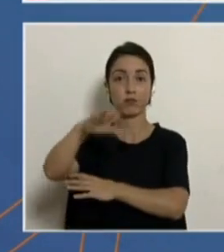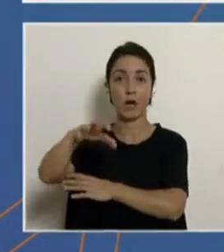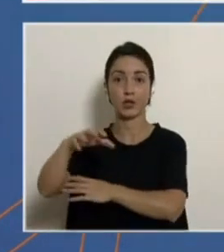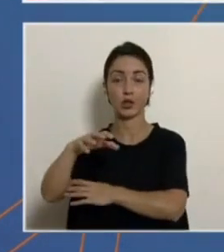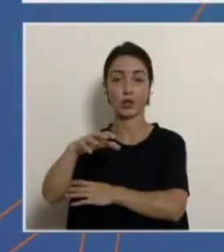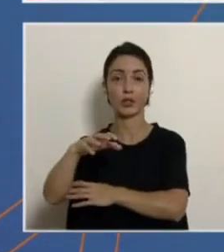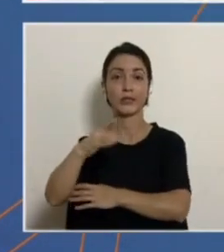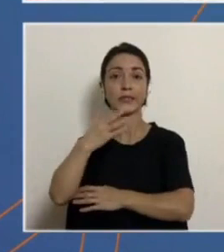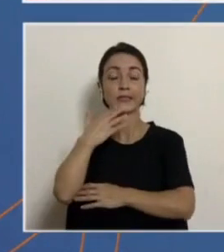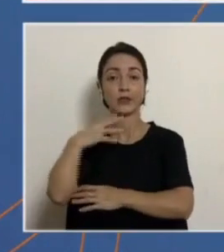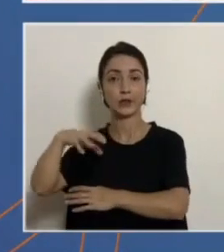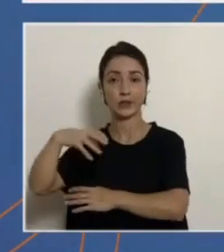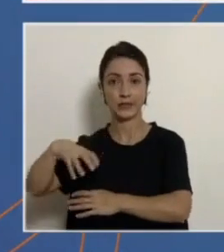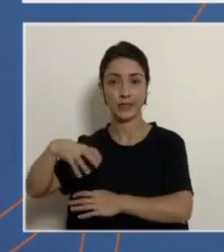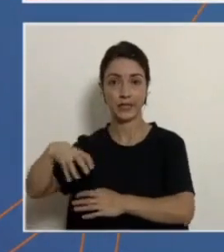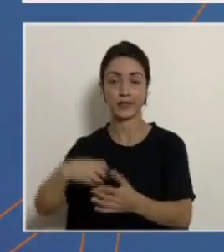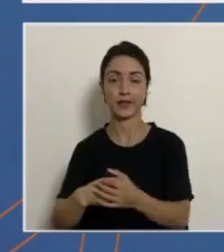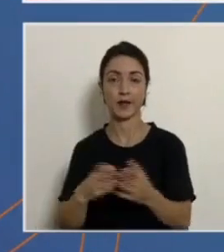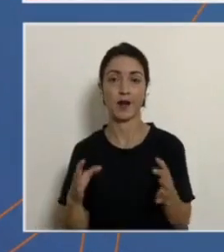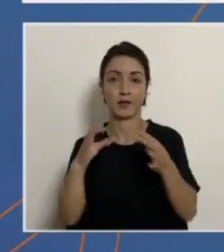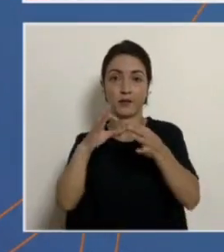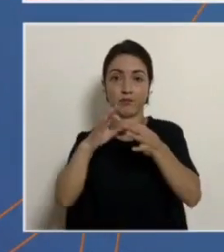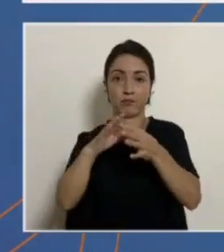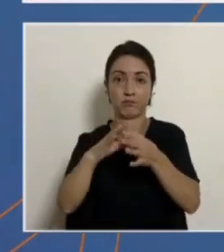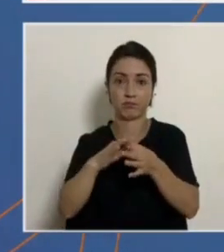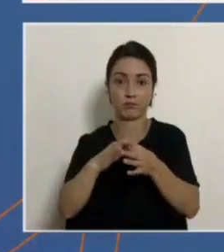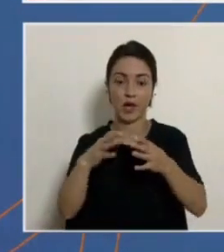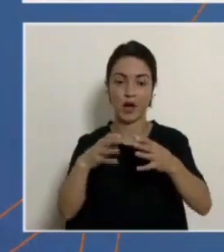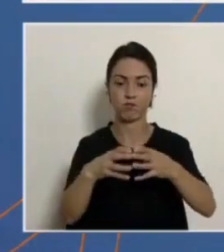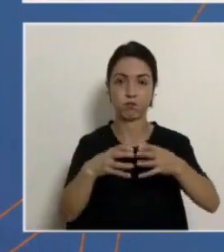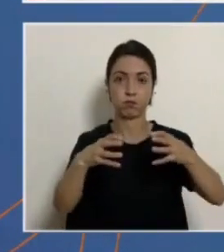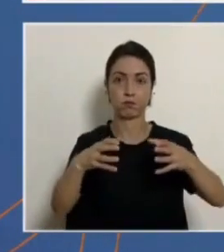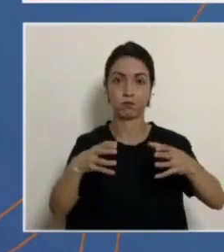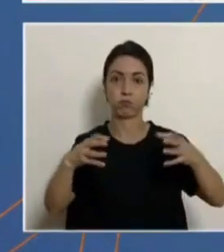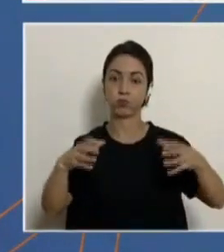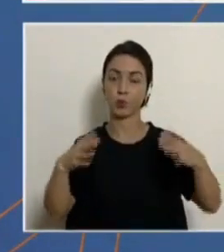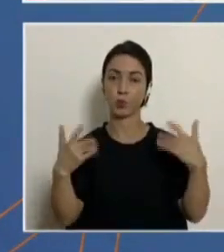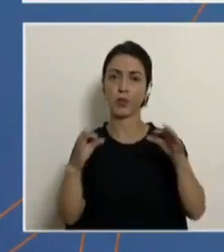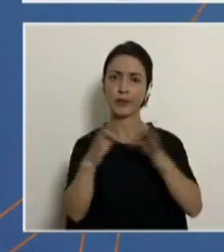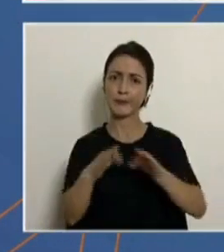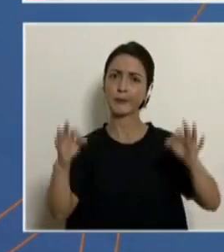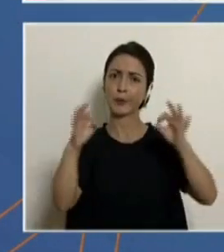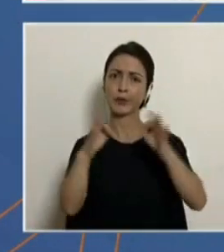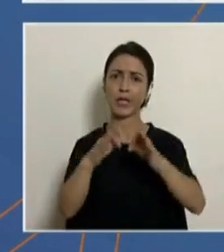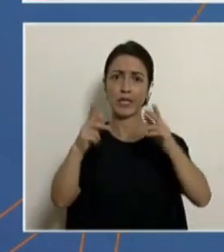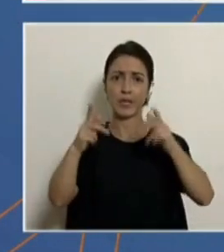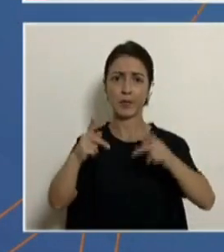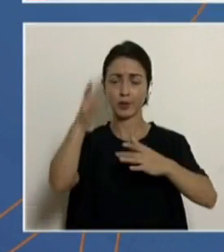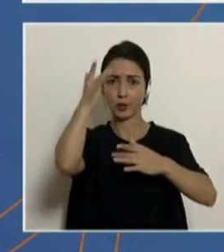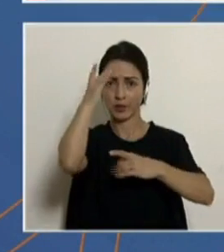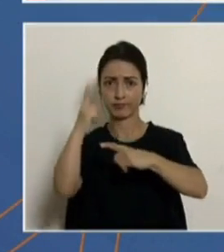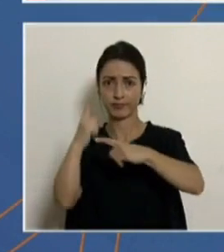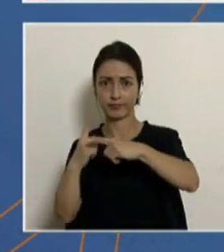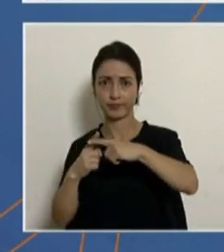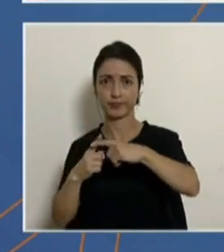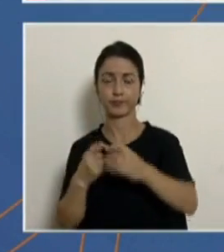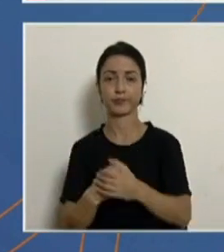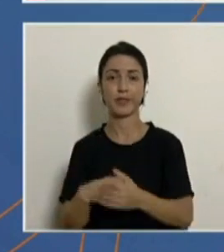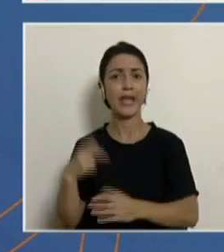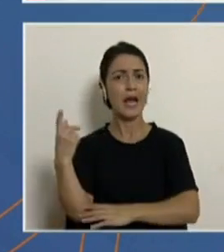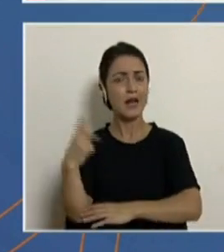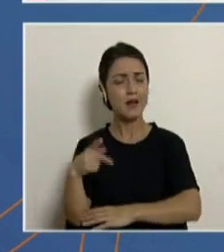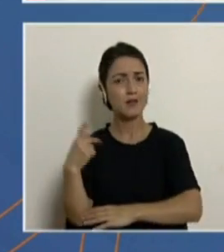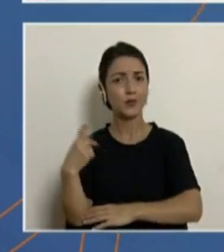alerta naranja, en asocio directo al incremento importante de casos que hemos tenido y al alto